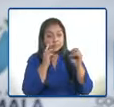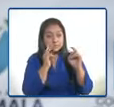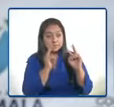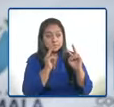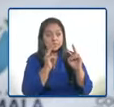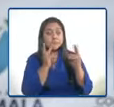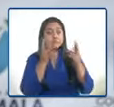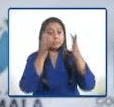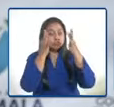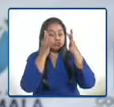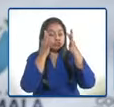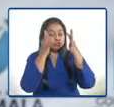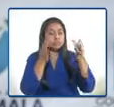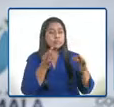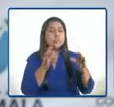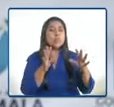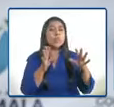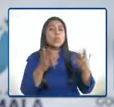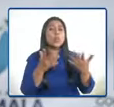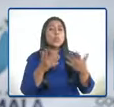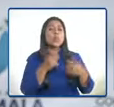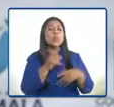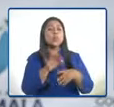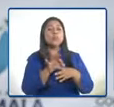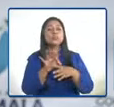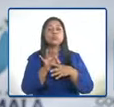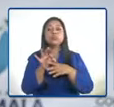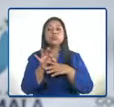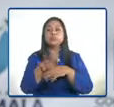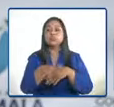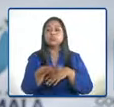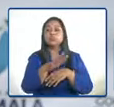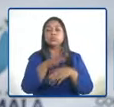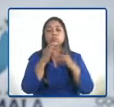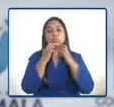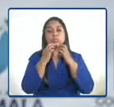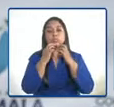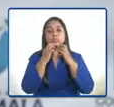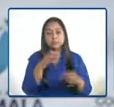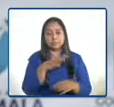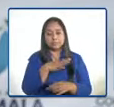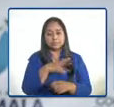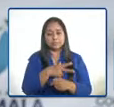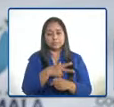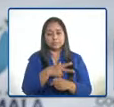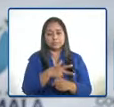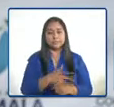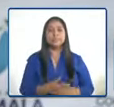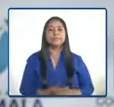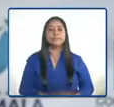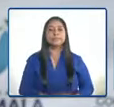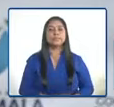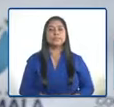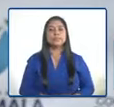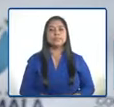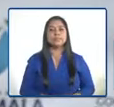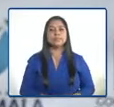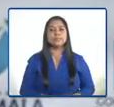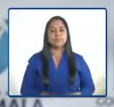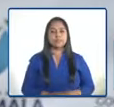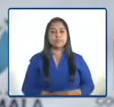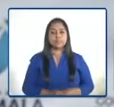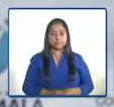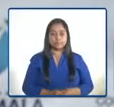decisiones en cuanto al funcionamiento de la administración pública en Guatemala. Por supuesto